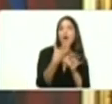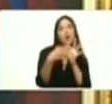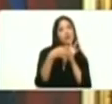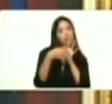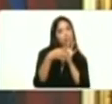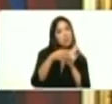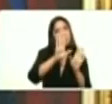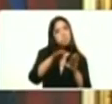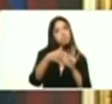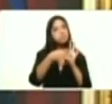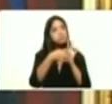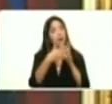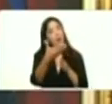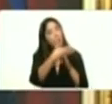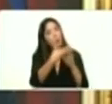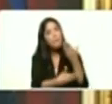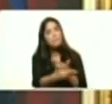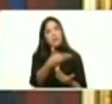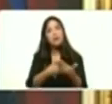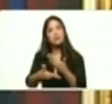solidaridad, del compartir,